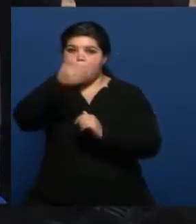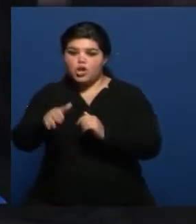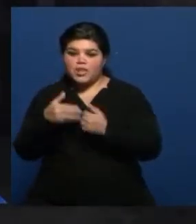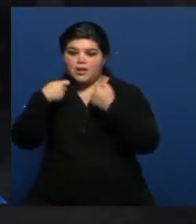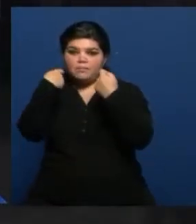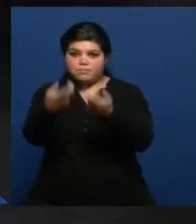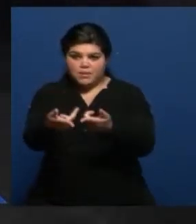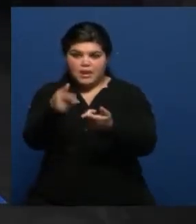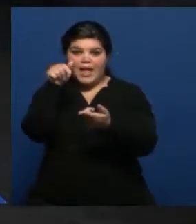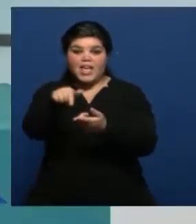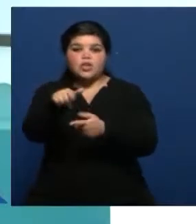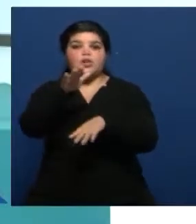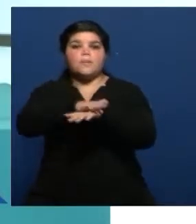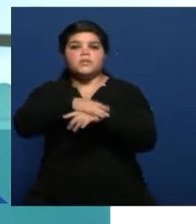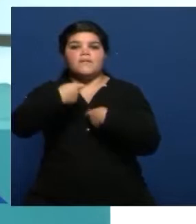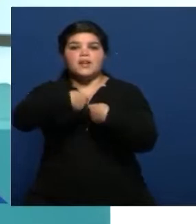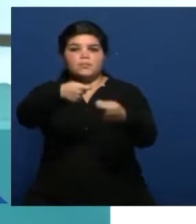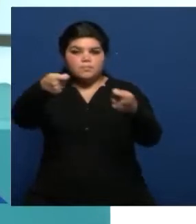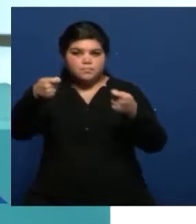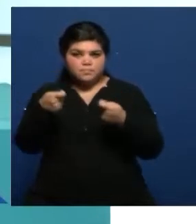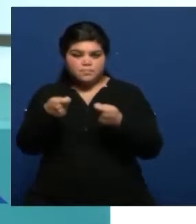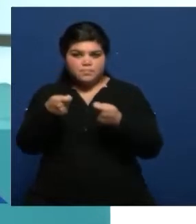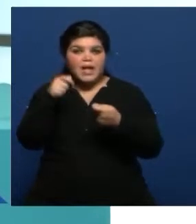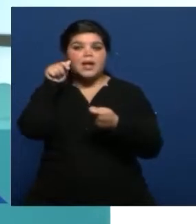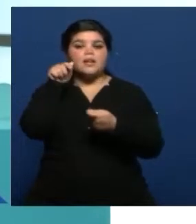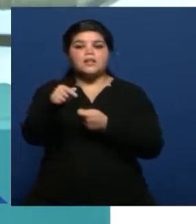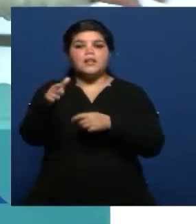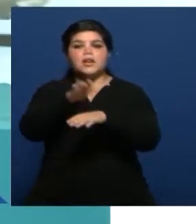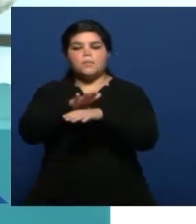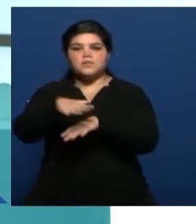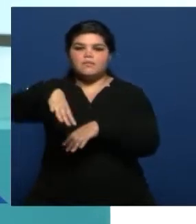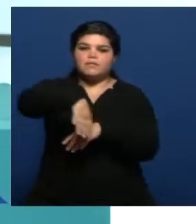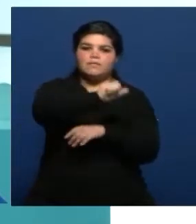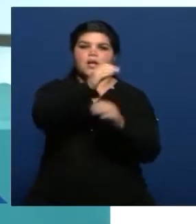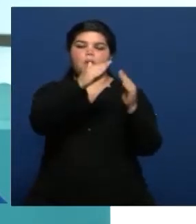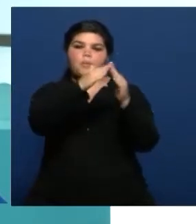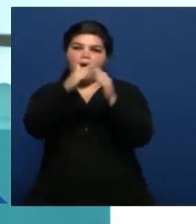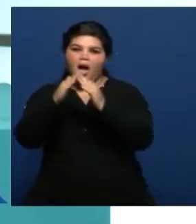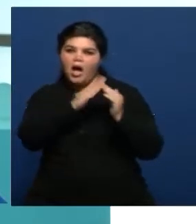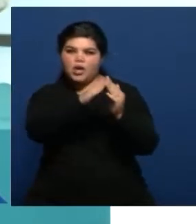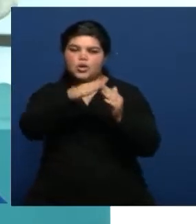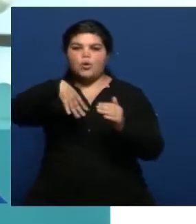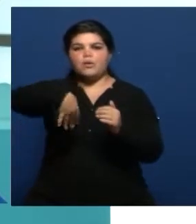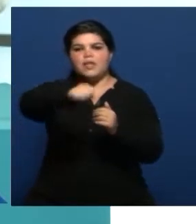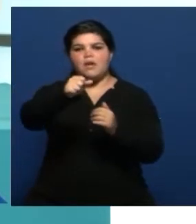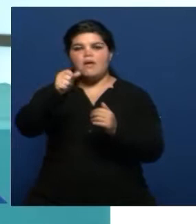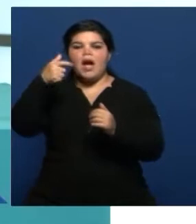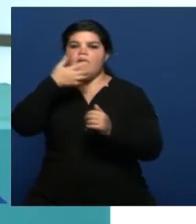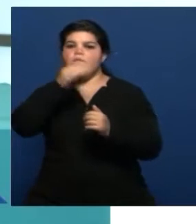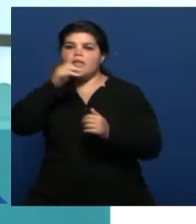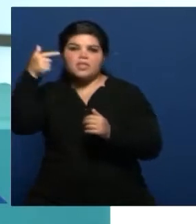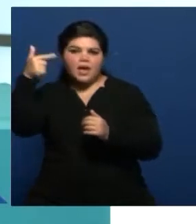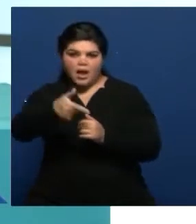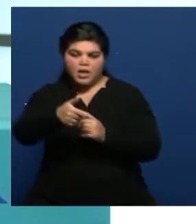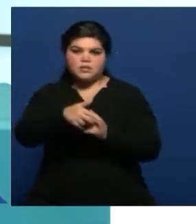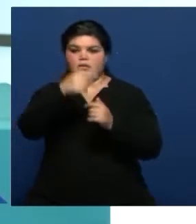camionetas que se dicen distribuidoras son las encargadas de llevarlo a los barrios, a las estaciones de servicio, a todos aquellos lugares